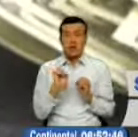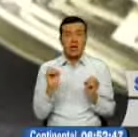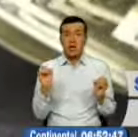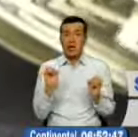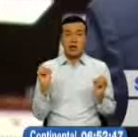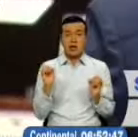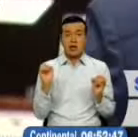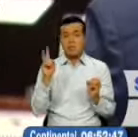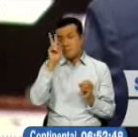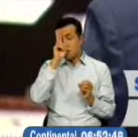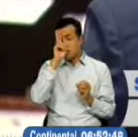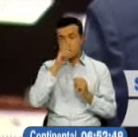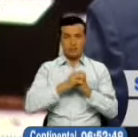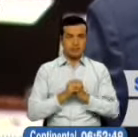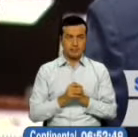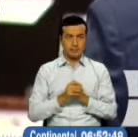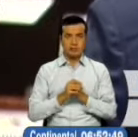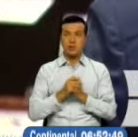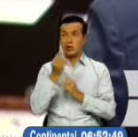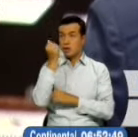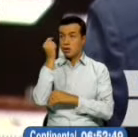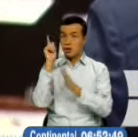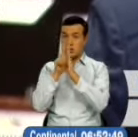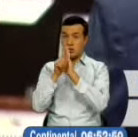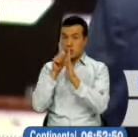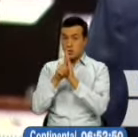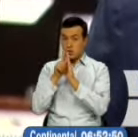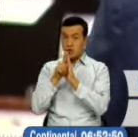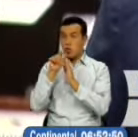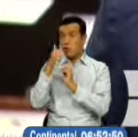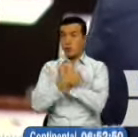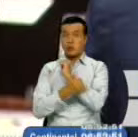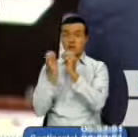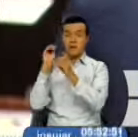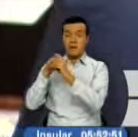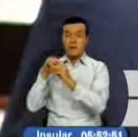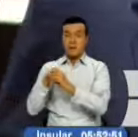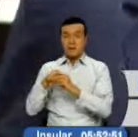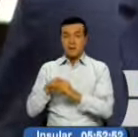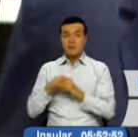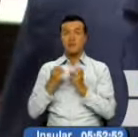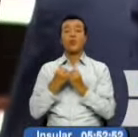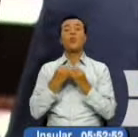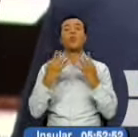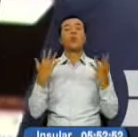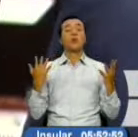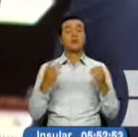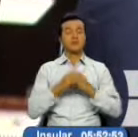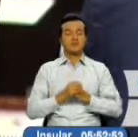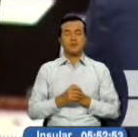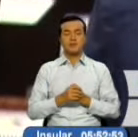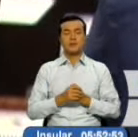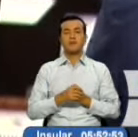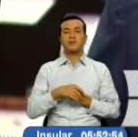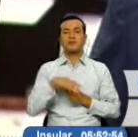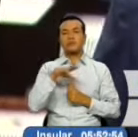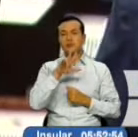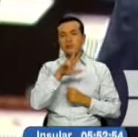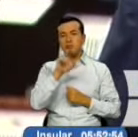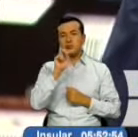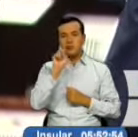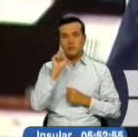vía tributaria. Que la cifra de depósitos ecuatorianos en paraísos fiscales ascendía a más de